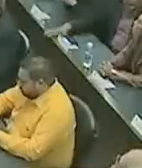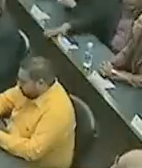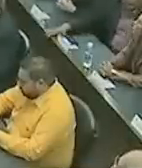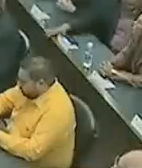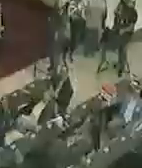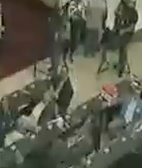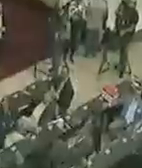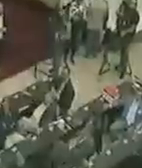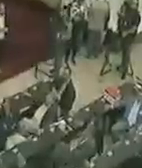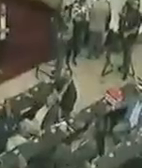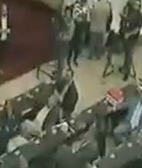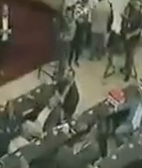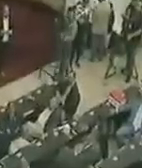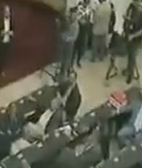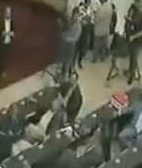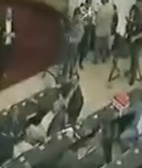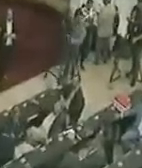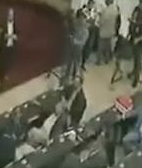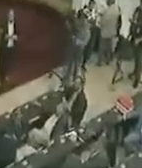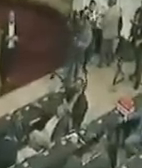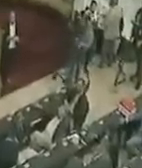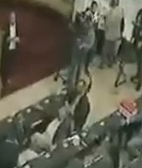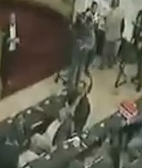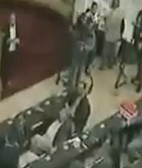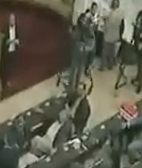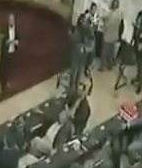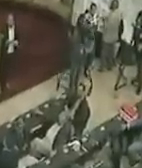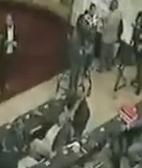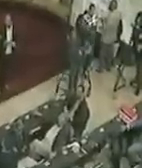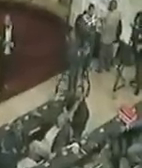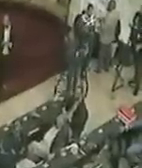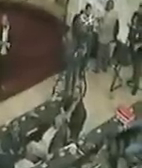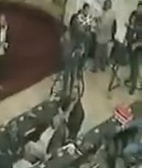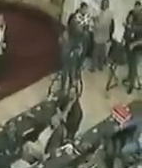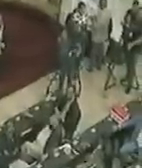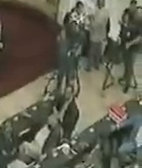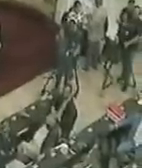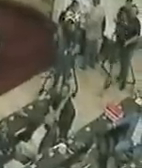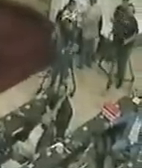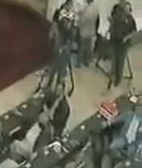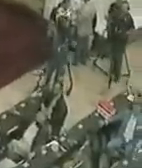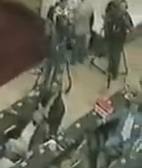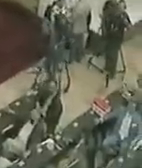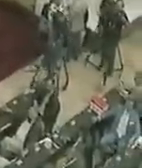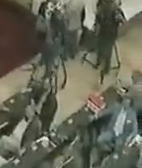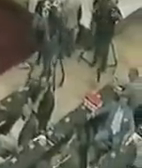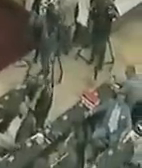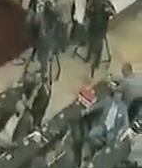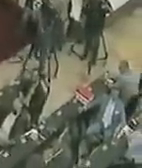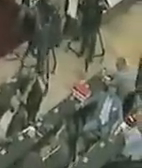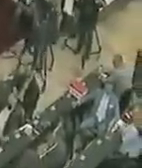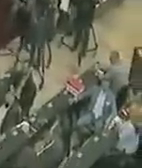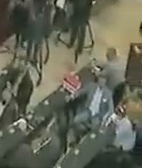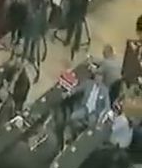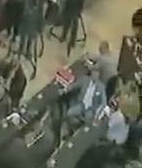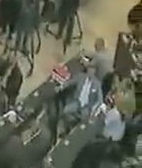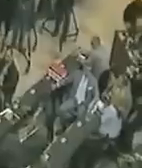Gracias, diputada. Voy a dejar en el derecho de palabra al diputado Joxen Alvarado. Micrófono para el diputado, por